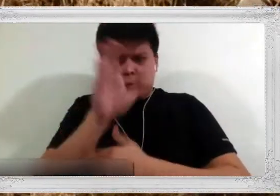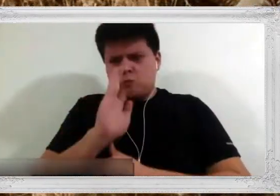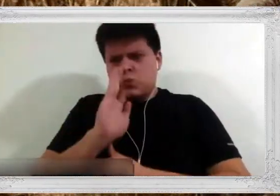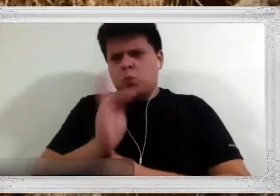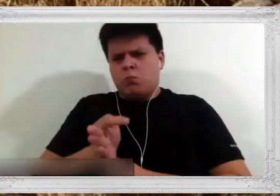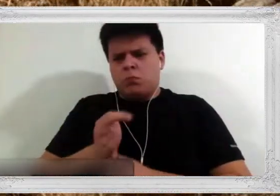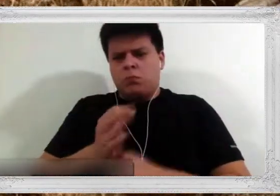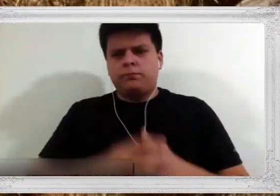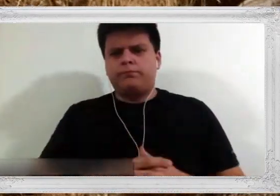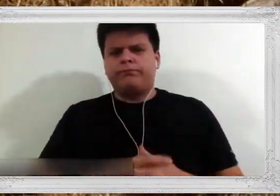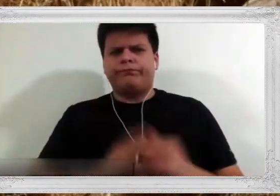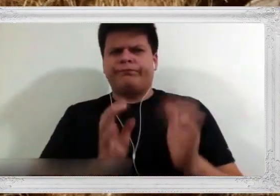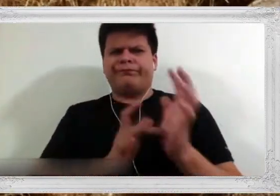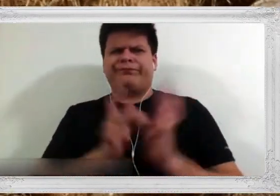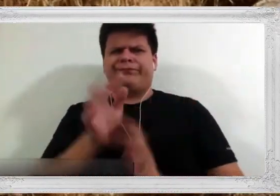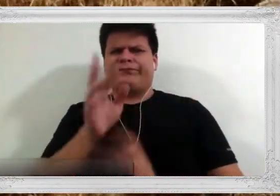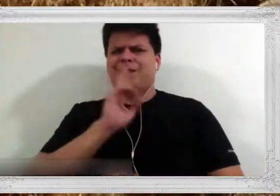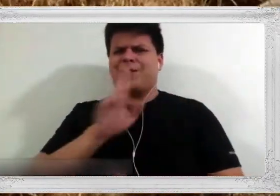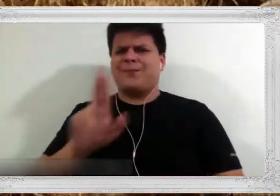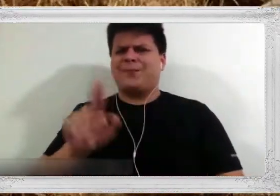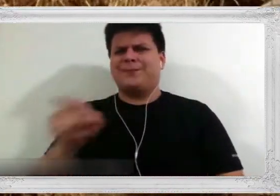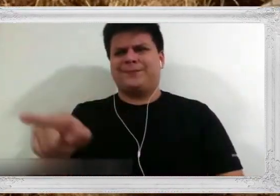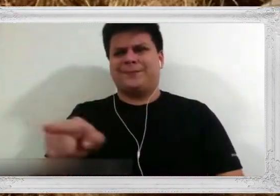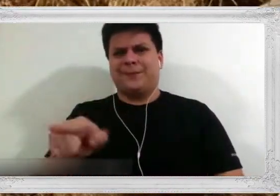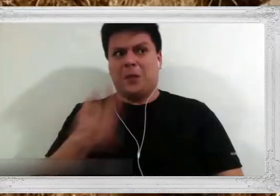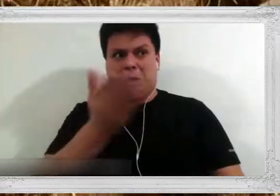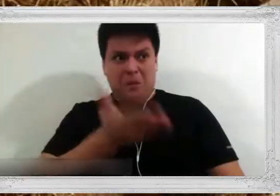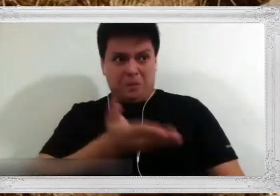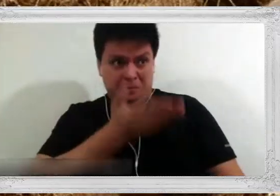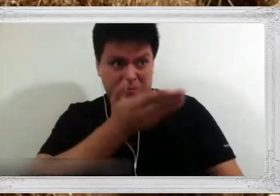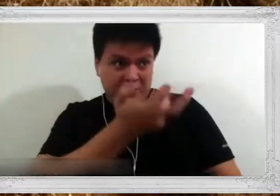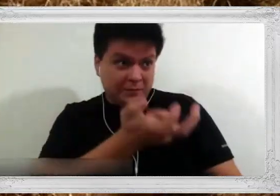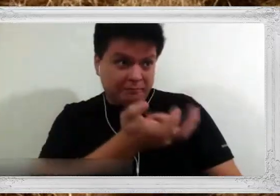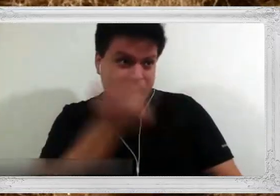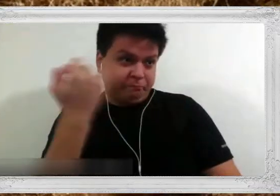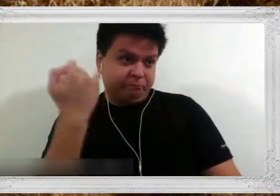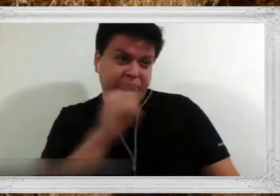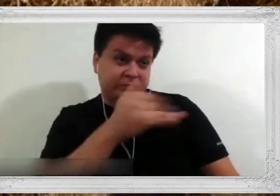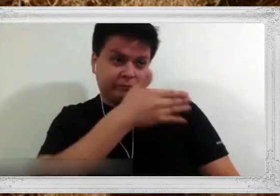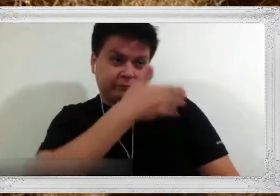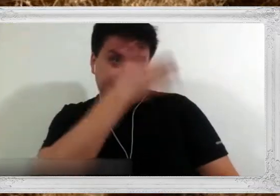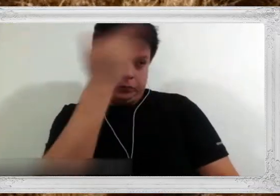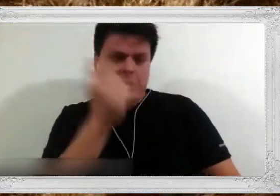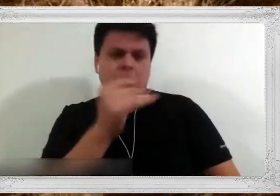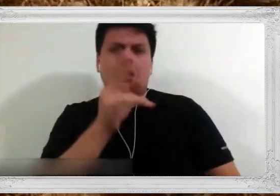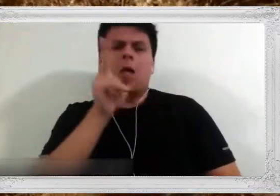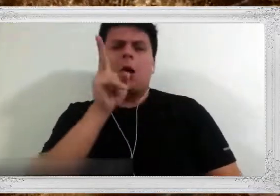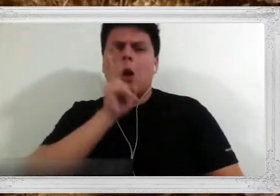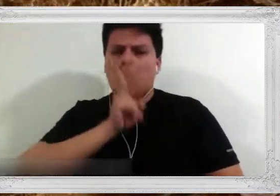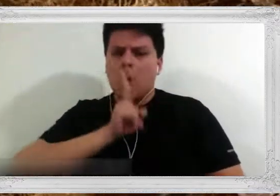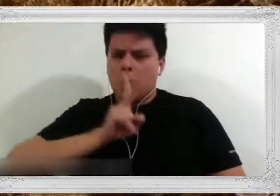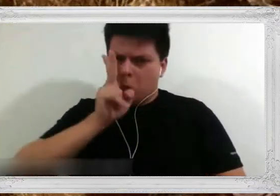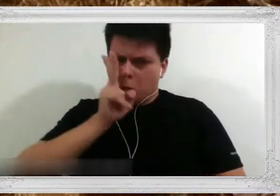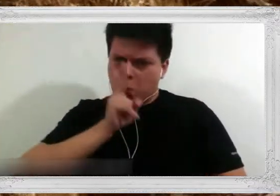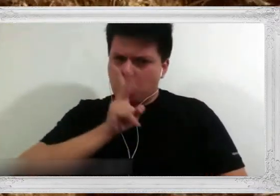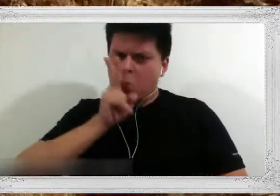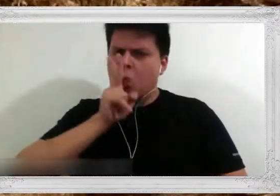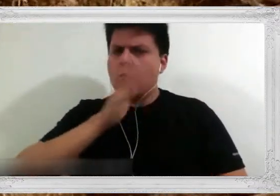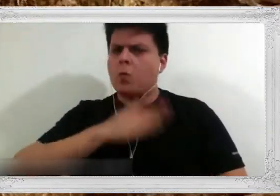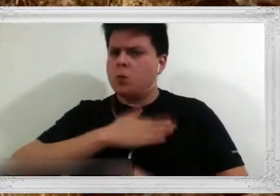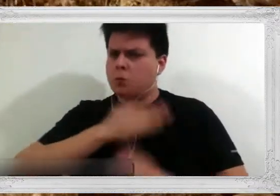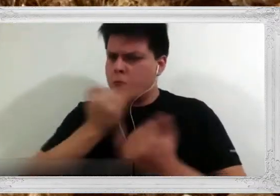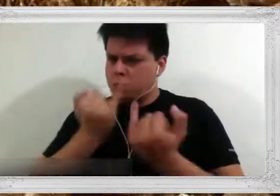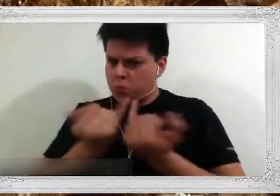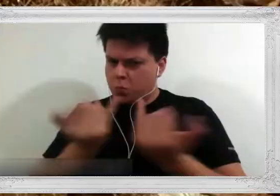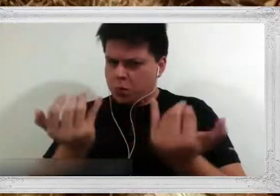Jesús les replicó, No saben lo que piden. ¿Podrán pasar la prueba que yo voy a pasar y recibir el